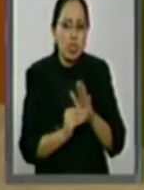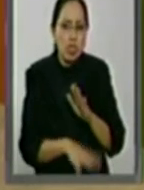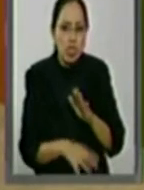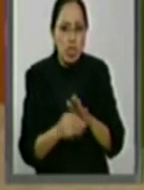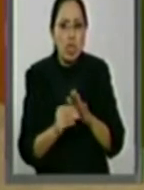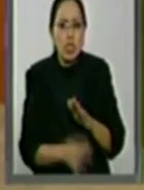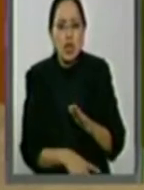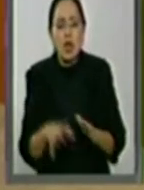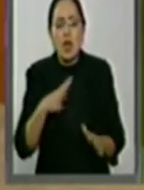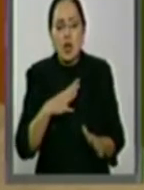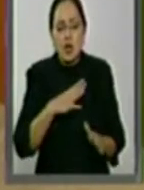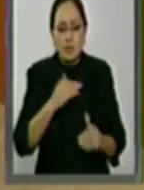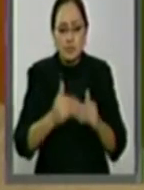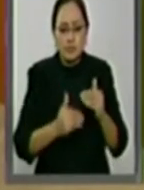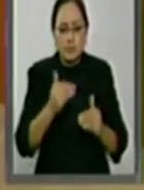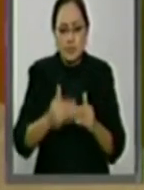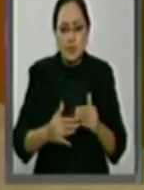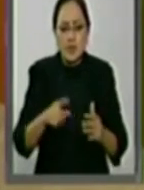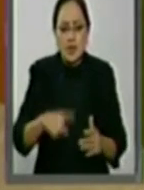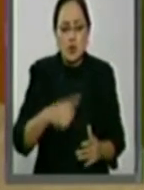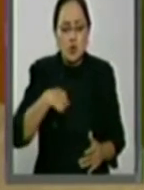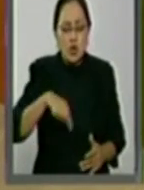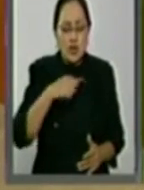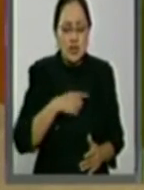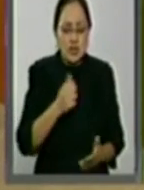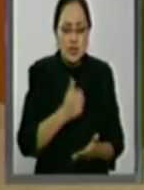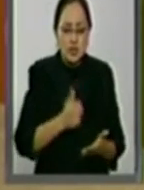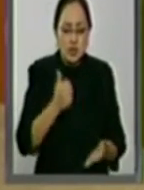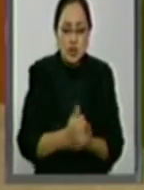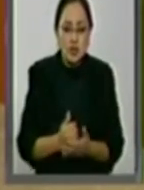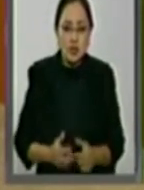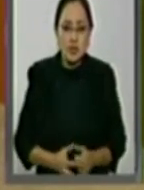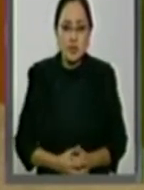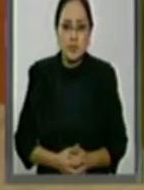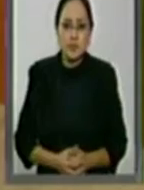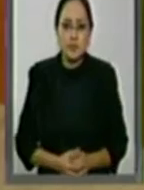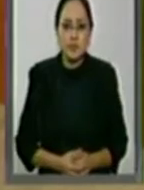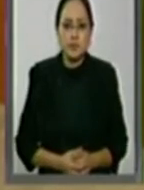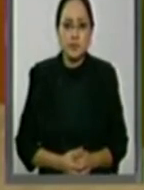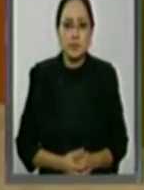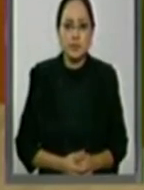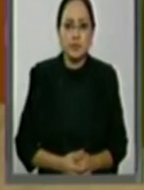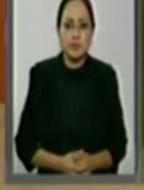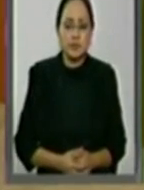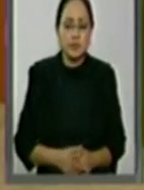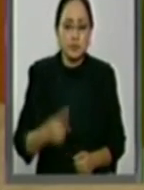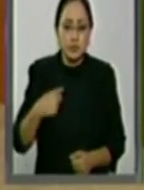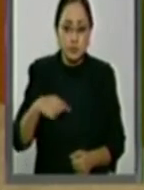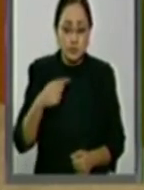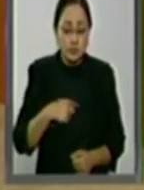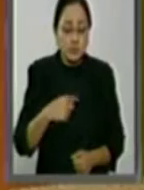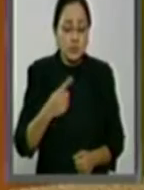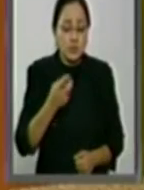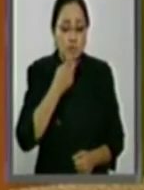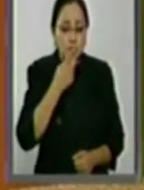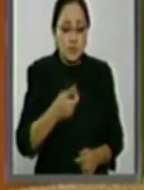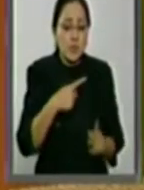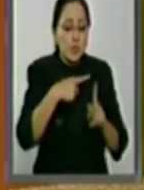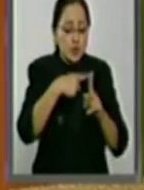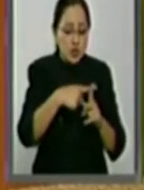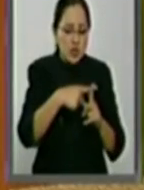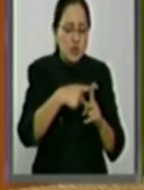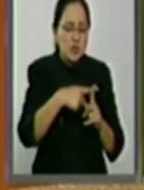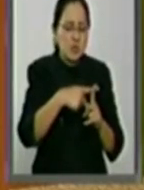está plagado el desarrollo de nuestras ciudades. En positivo, si me lo permiten,